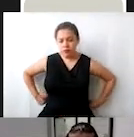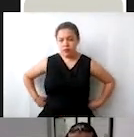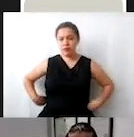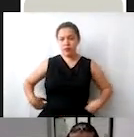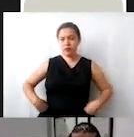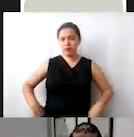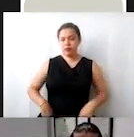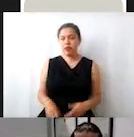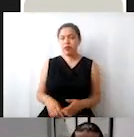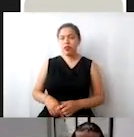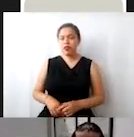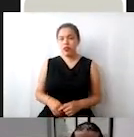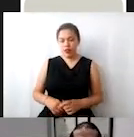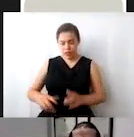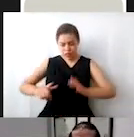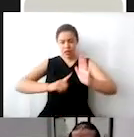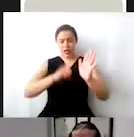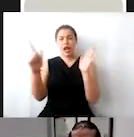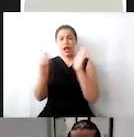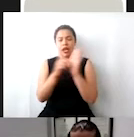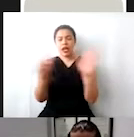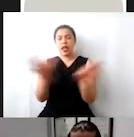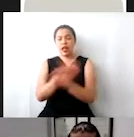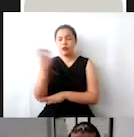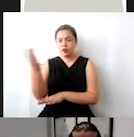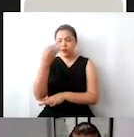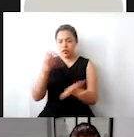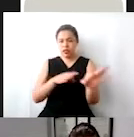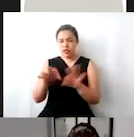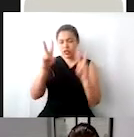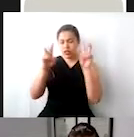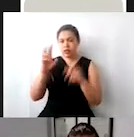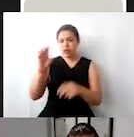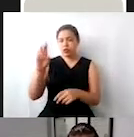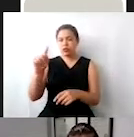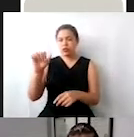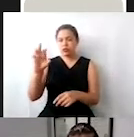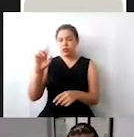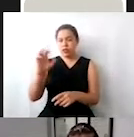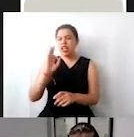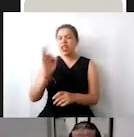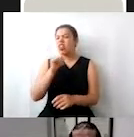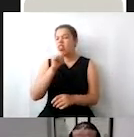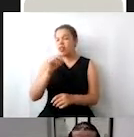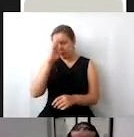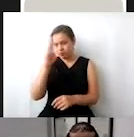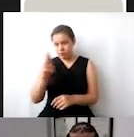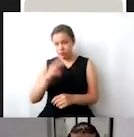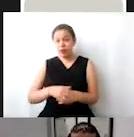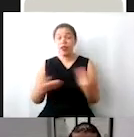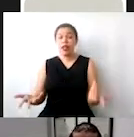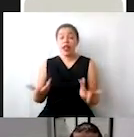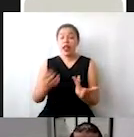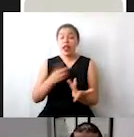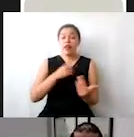aprobar la ley, la reforma a la Ley Federal del Trabajo en materia de outsourcing para que ya no se permita, pero hay que topar a 3